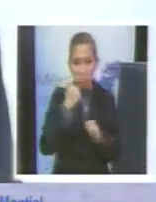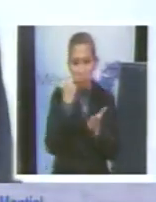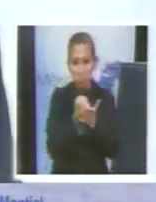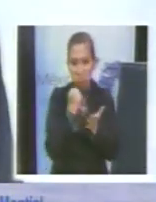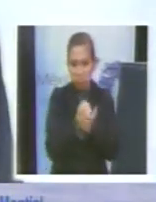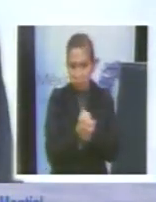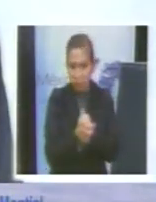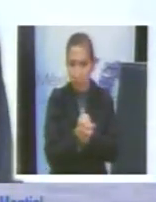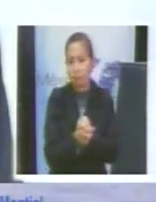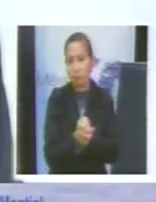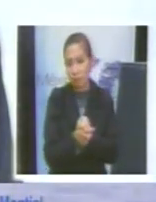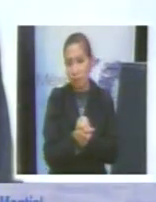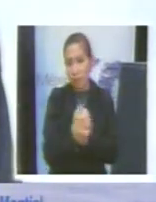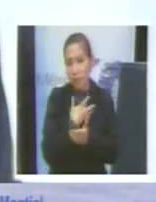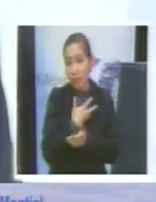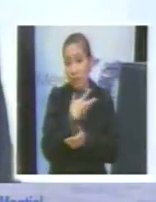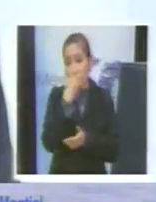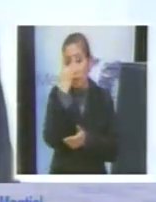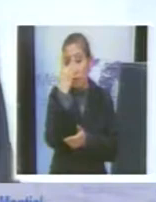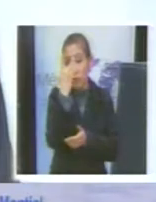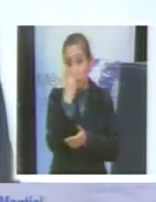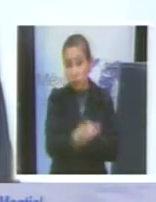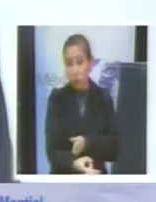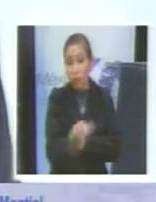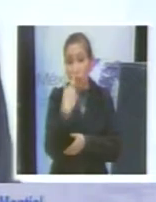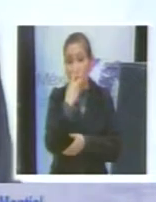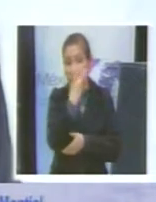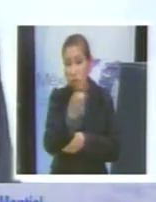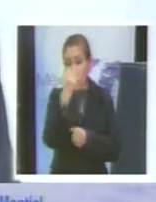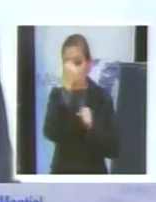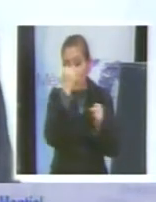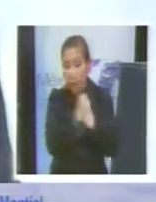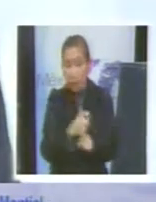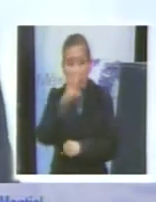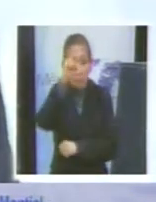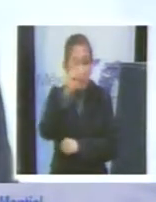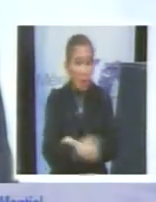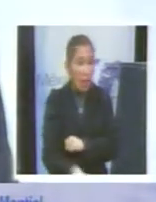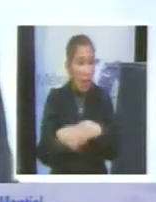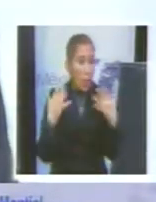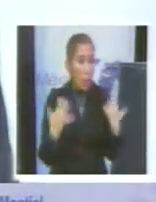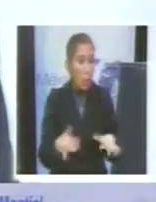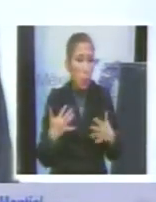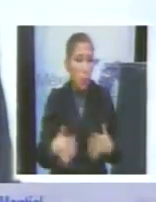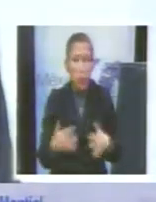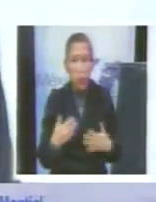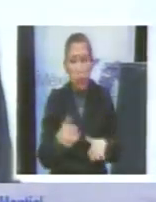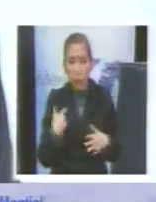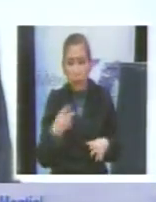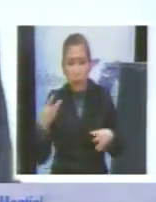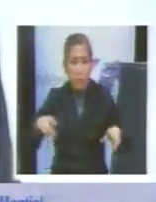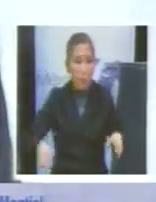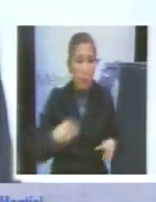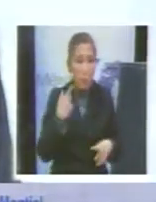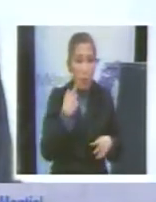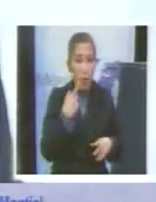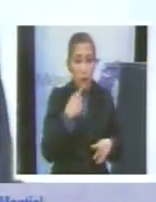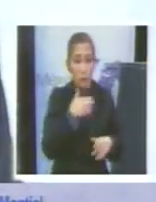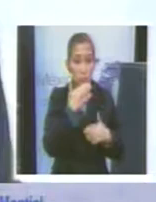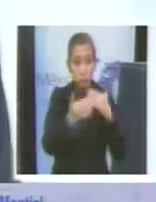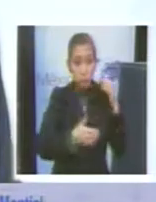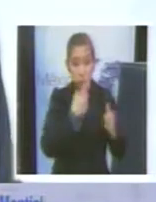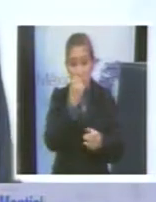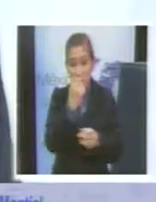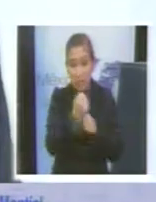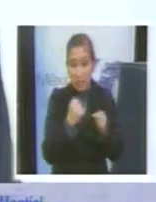autoritarias, tenemos más de 2 bicentenarios, una verdadera inversión pentacentenaria